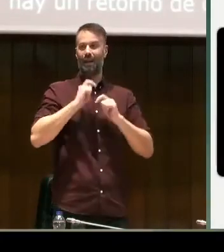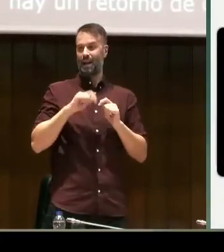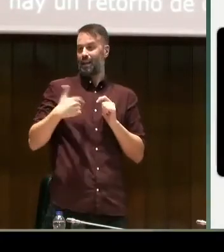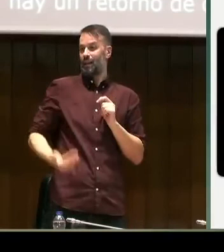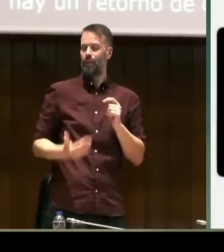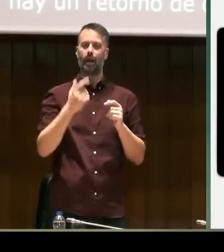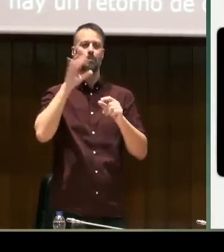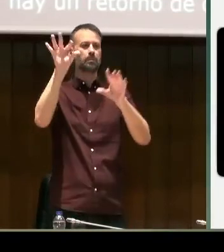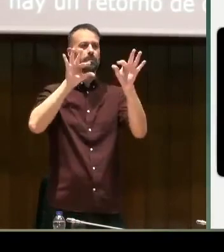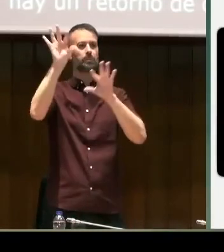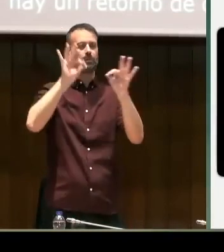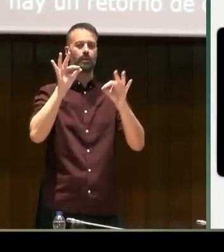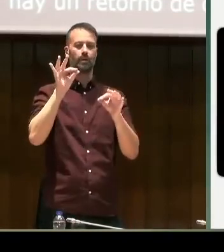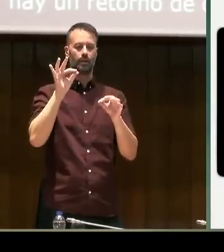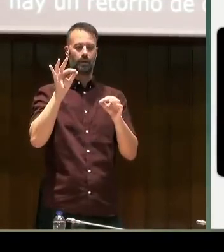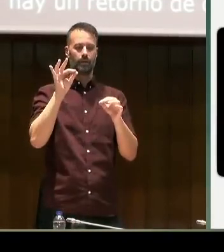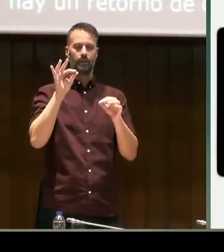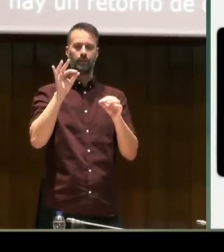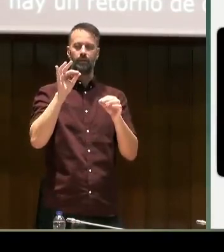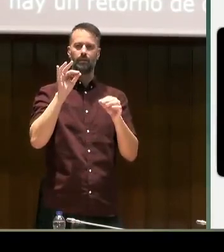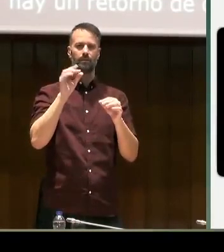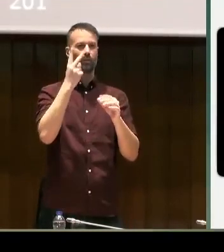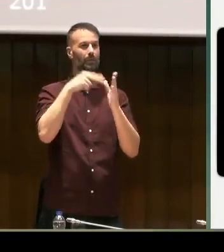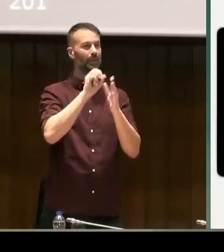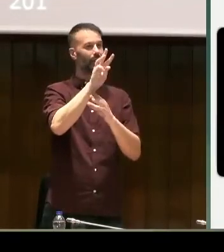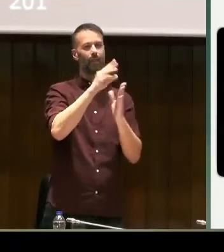tinte positivo. Algo que siempre aporta riqueza.